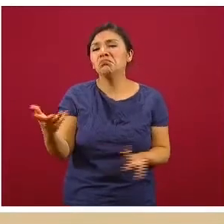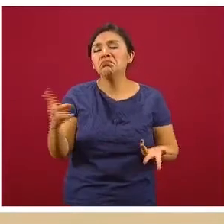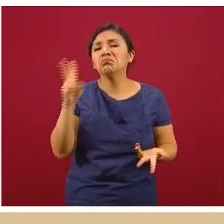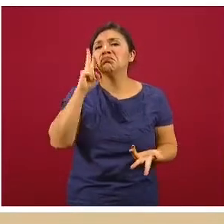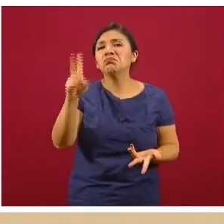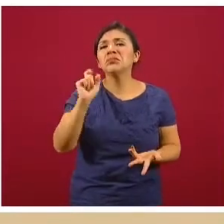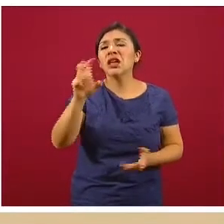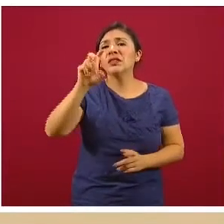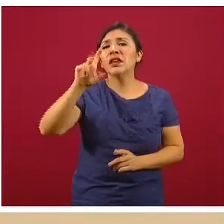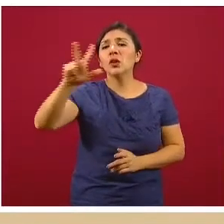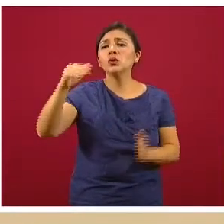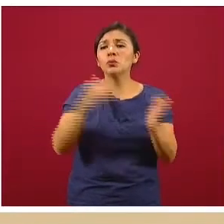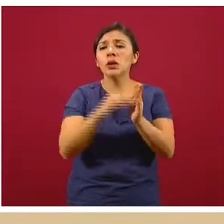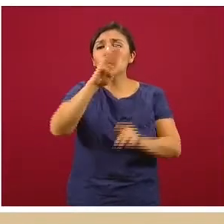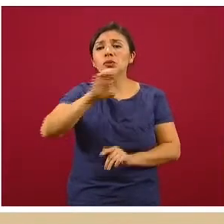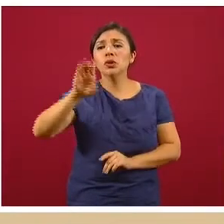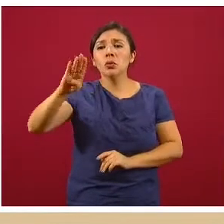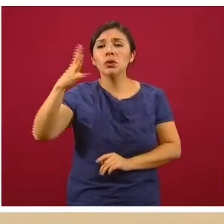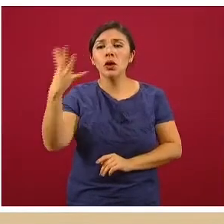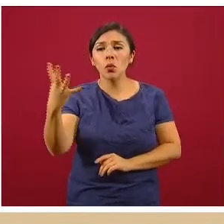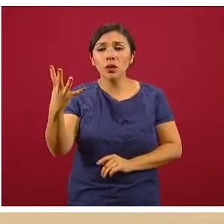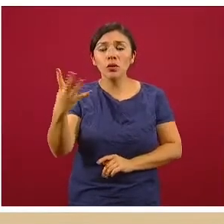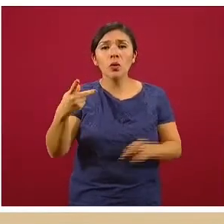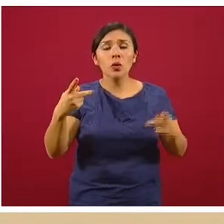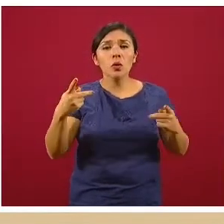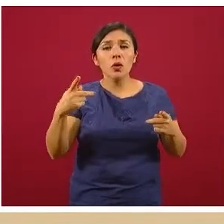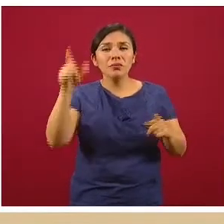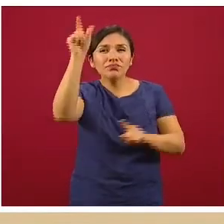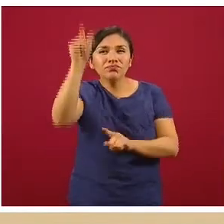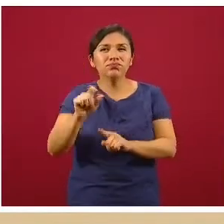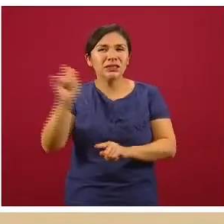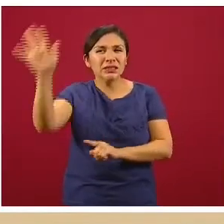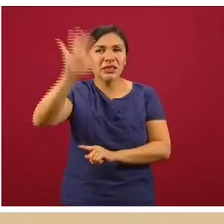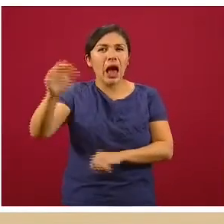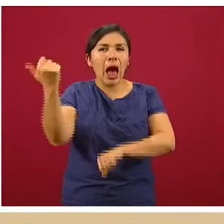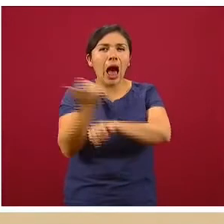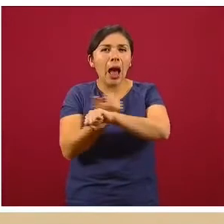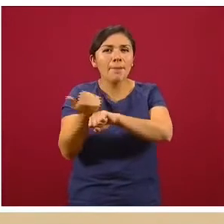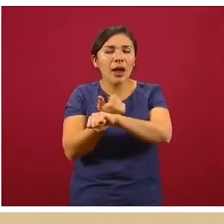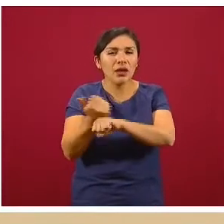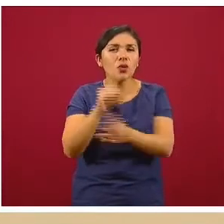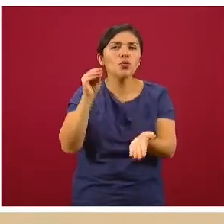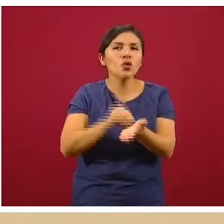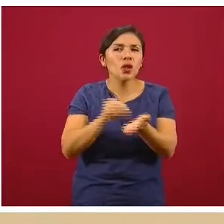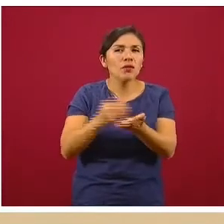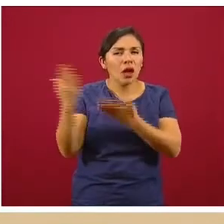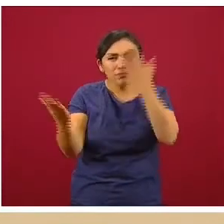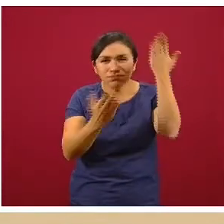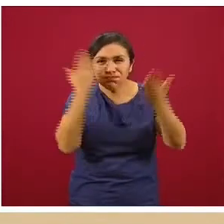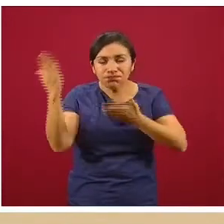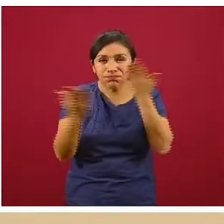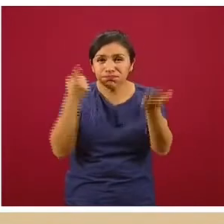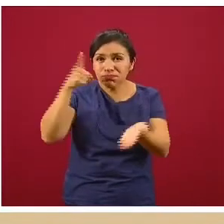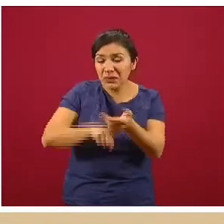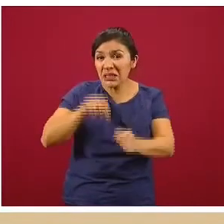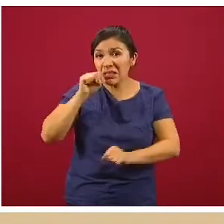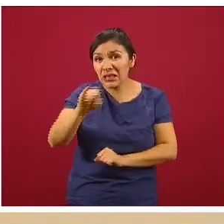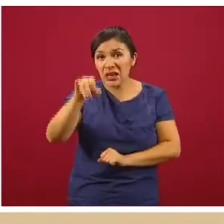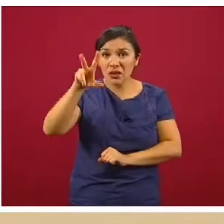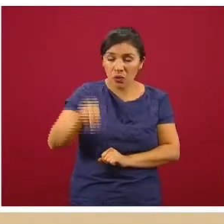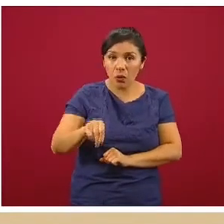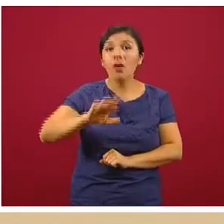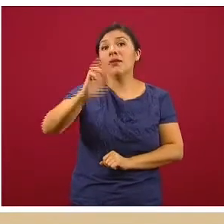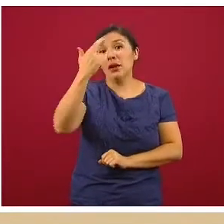que 38.994, que es la zona amarilla, están todavía en el proceso de estudio.